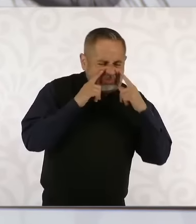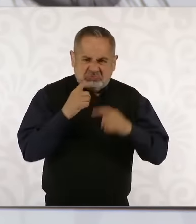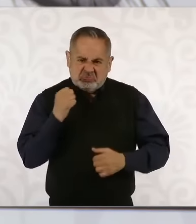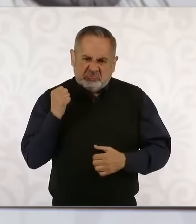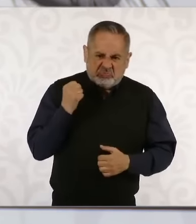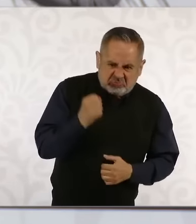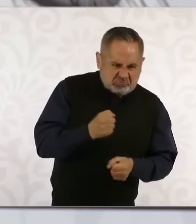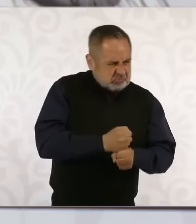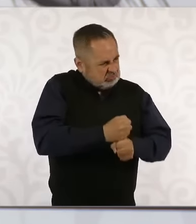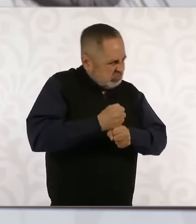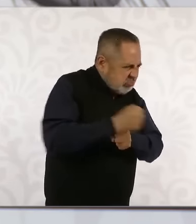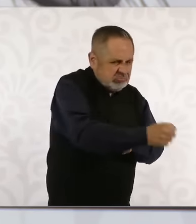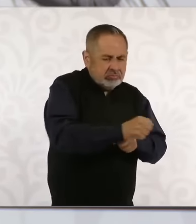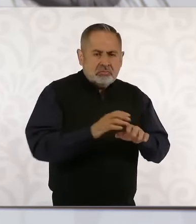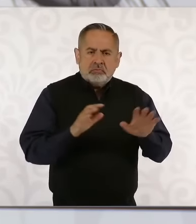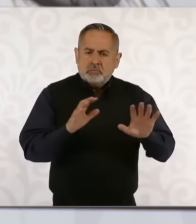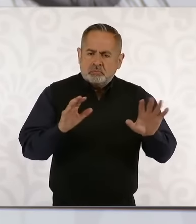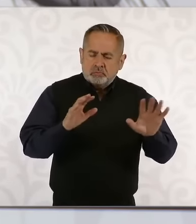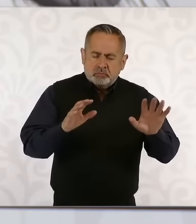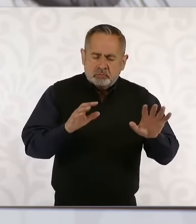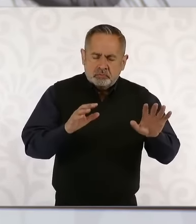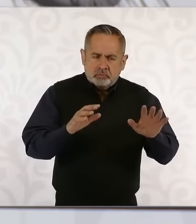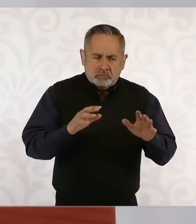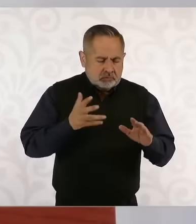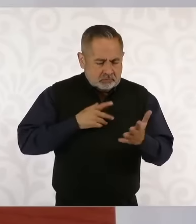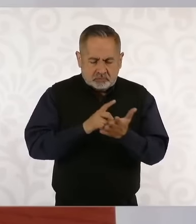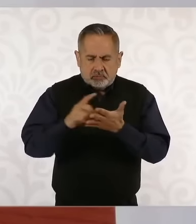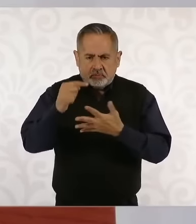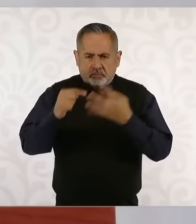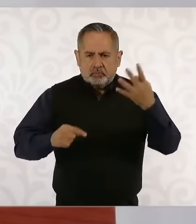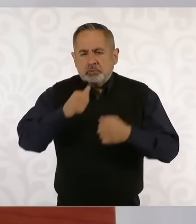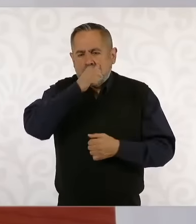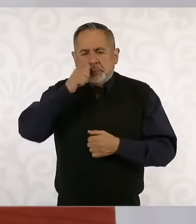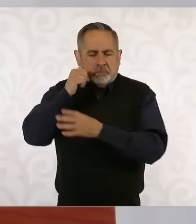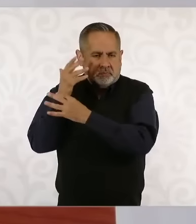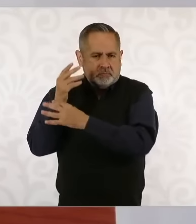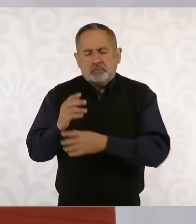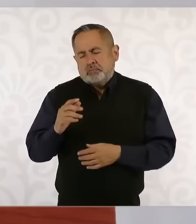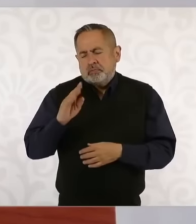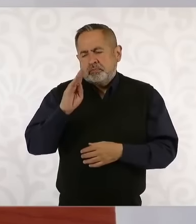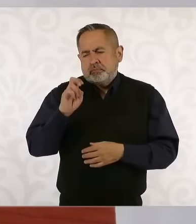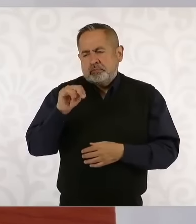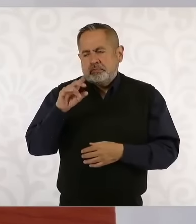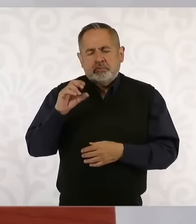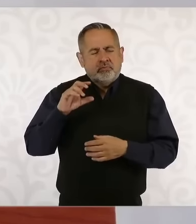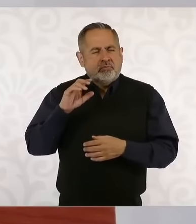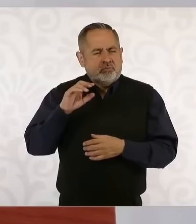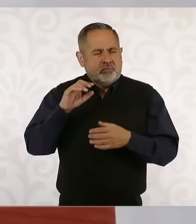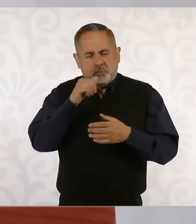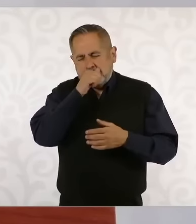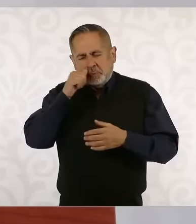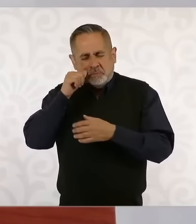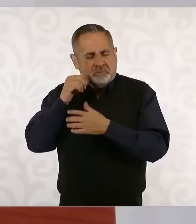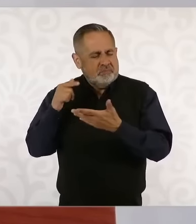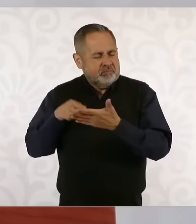por la fuerza, todo por el derecho. Esas son palabras de Juárez. el gran Benito Juárez García. Y eso es lo que